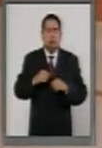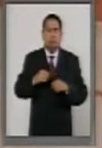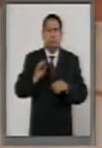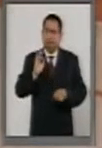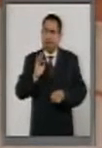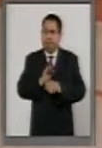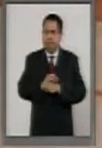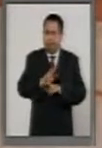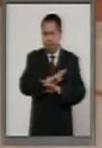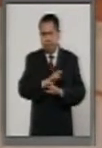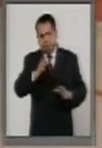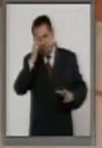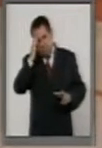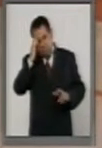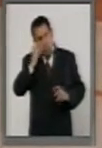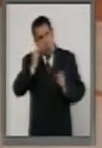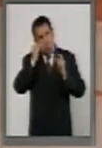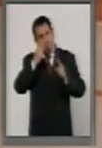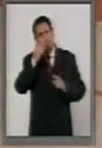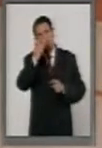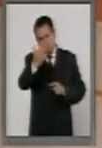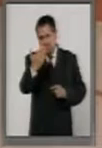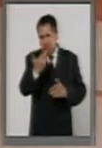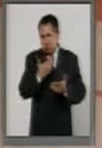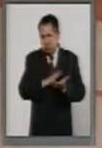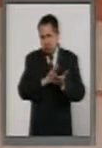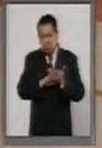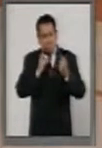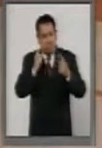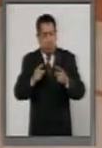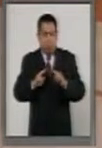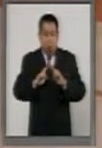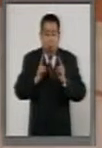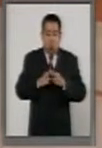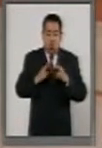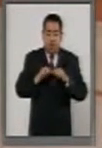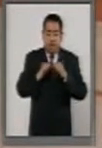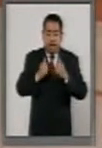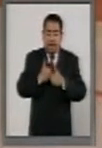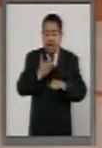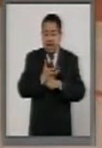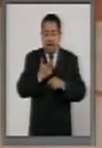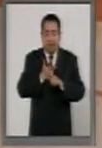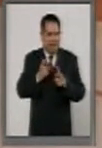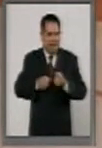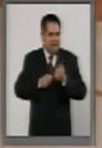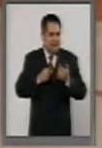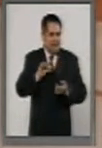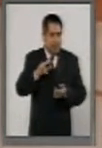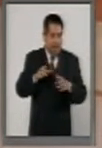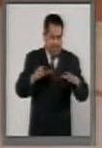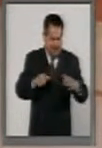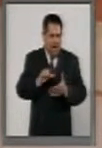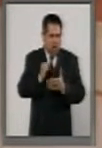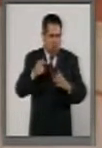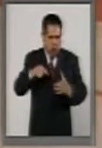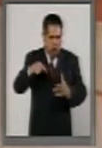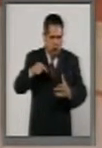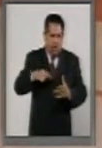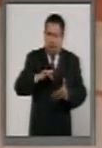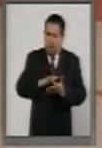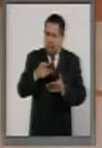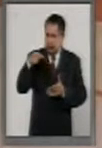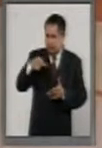le reconozca a la Unión Americana de Libertades Civiles por su interés y los